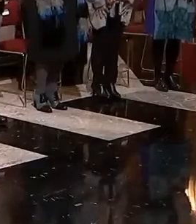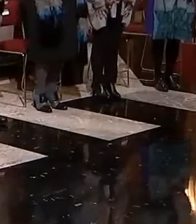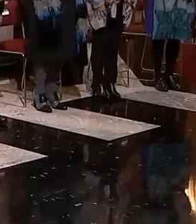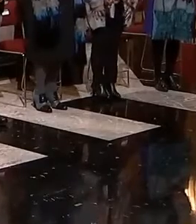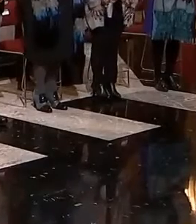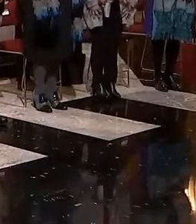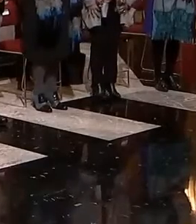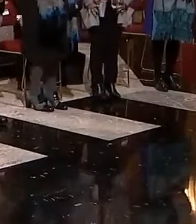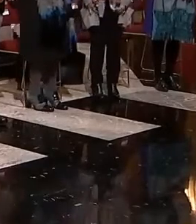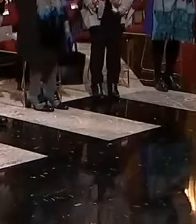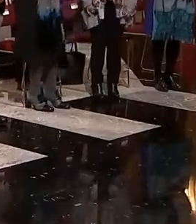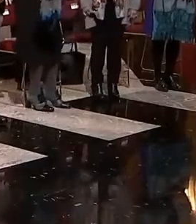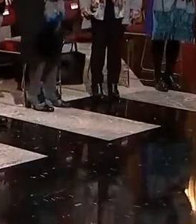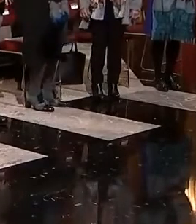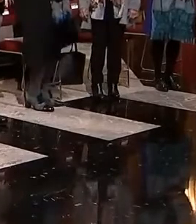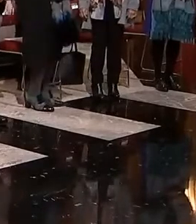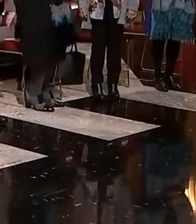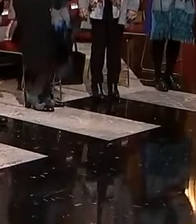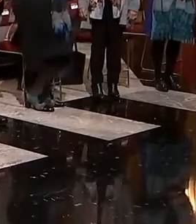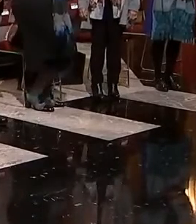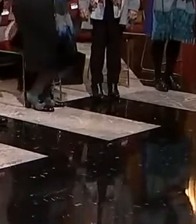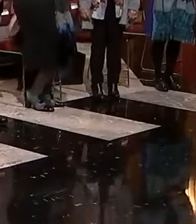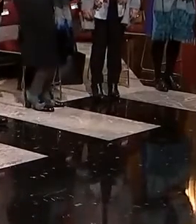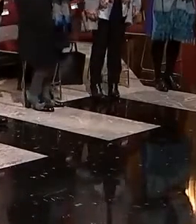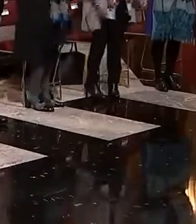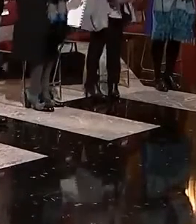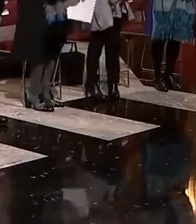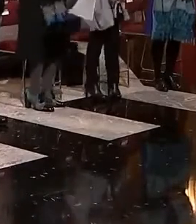Todas y todos ustedes sean bienvenidos.